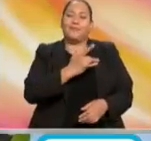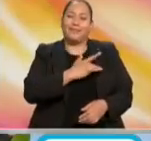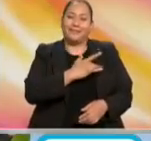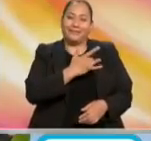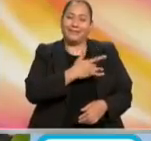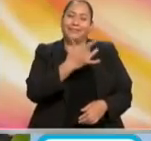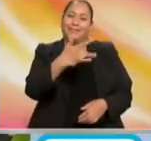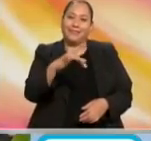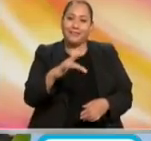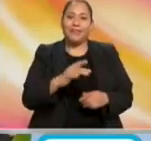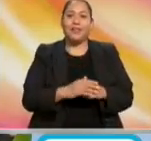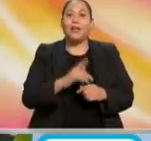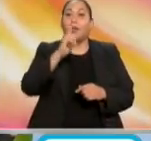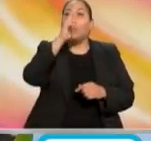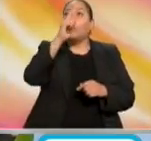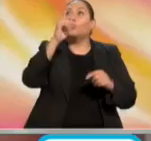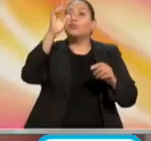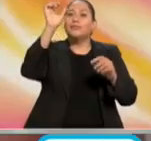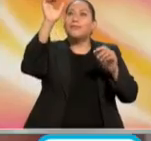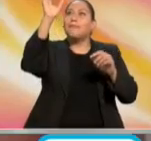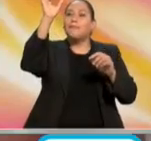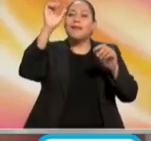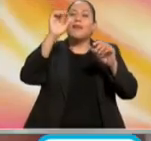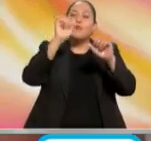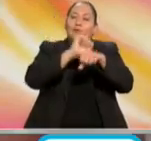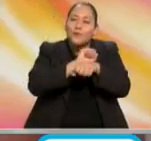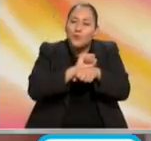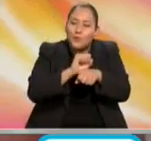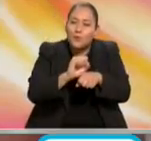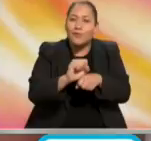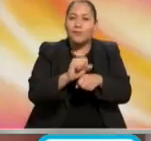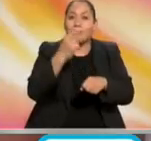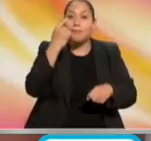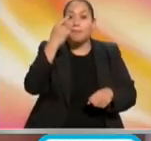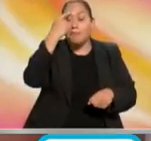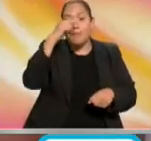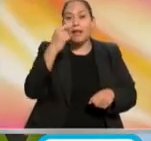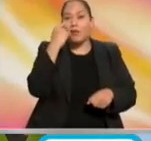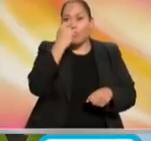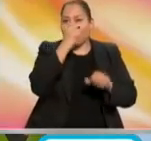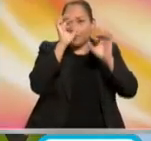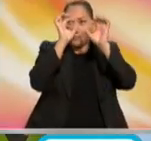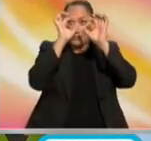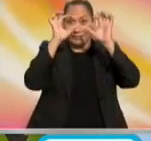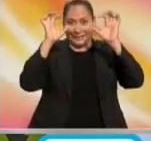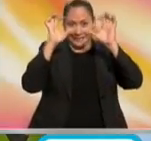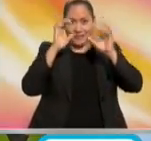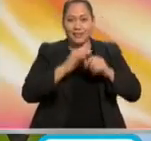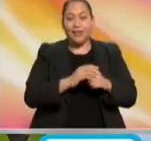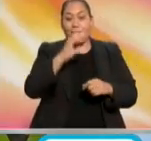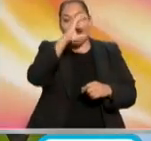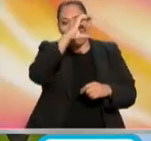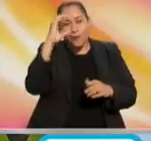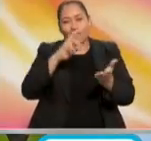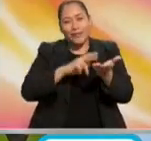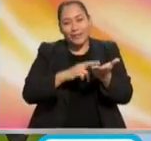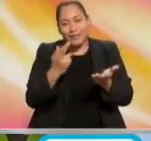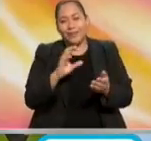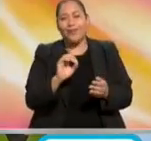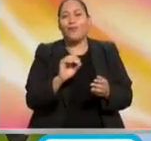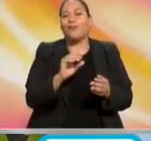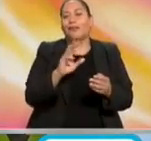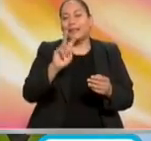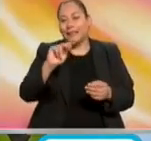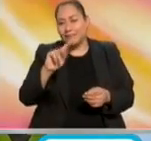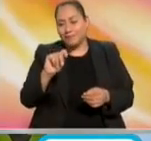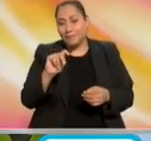cosas que se hace es bajar la luz, ¿no? Sí. Para que se dilate más tu pupila. En muchas fotografías de revistas o de